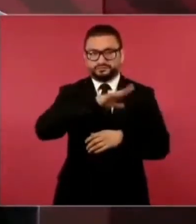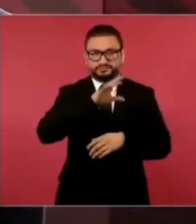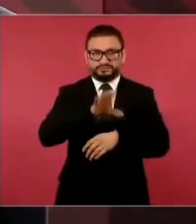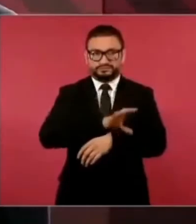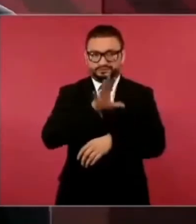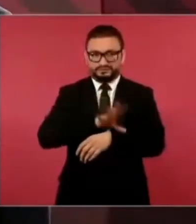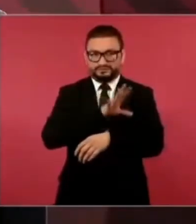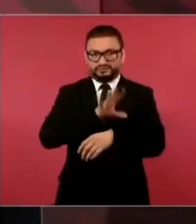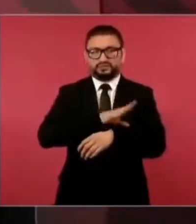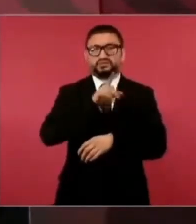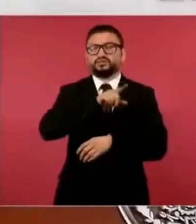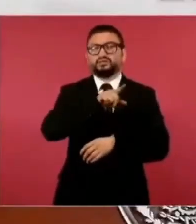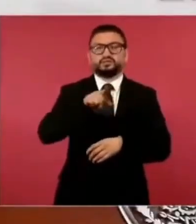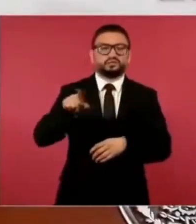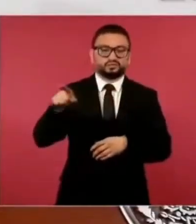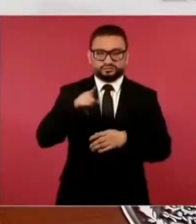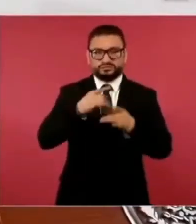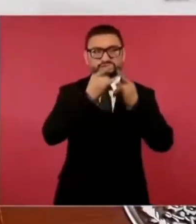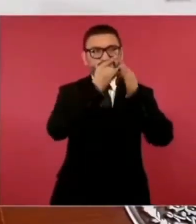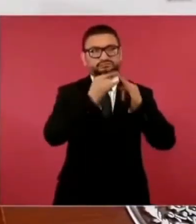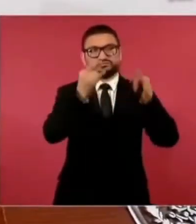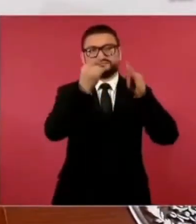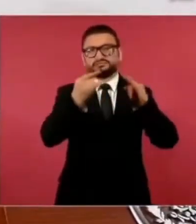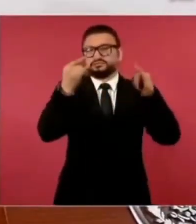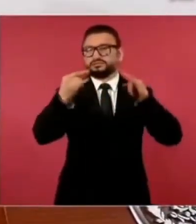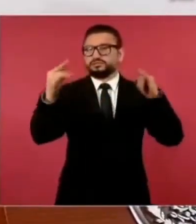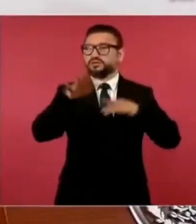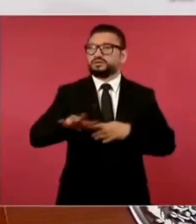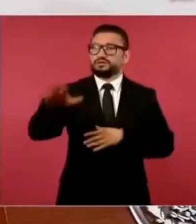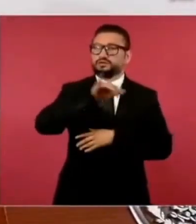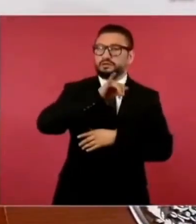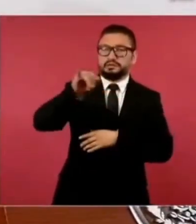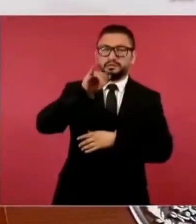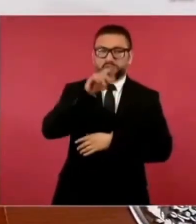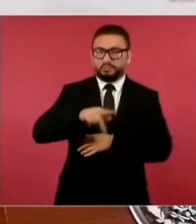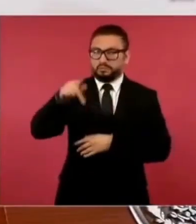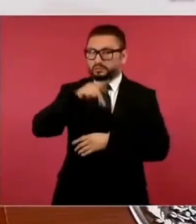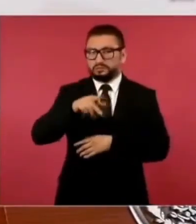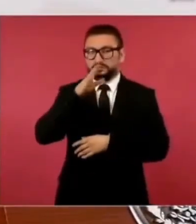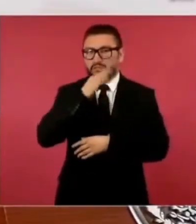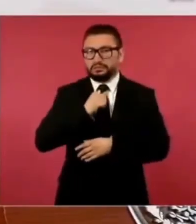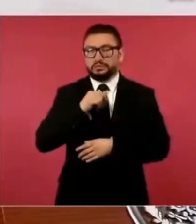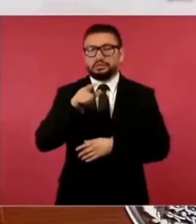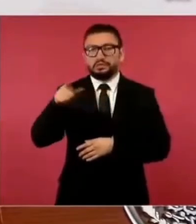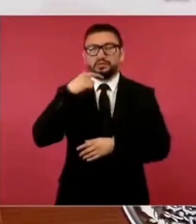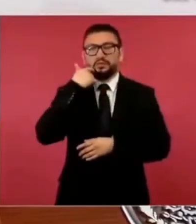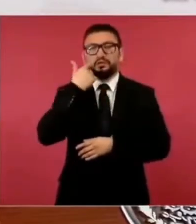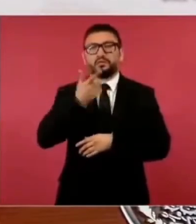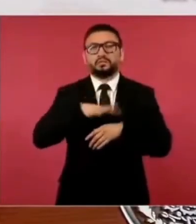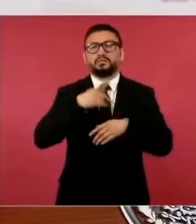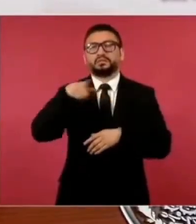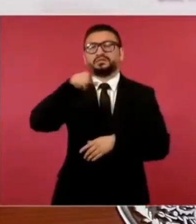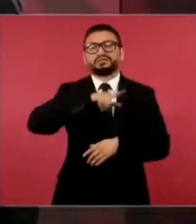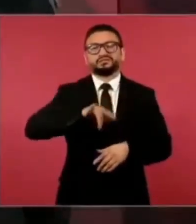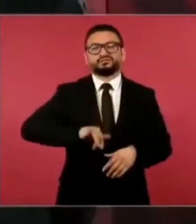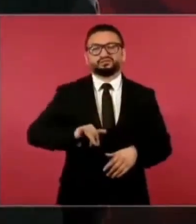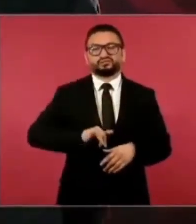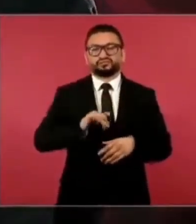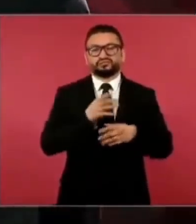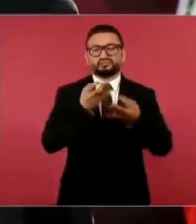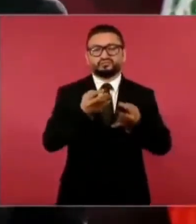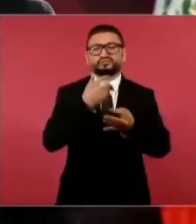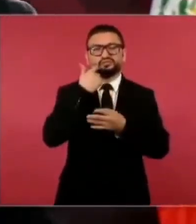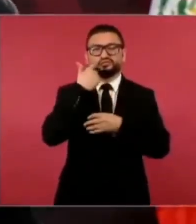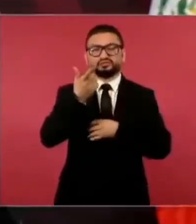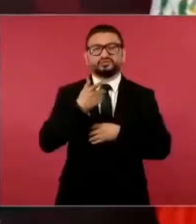ustedes no van a ir a electrificar los pueblos porque no les va a resultar, van a